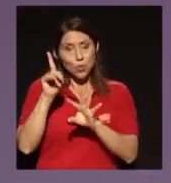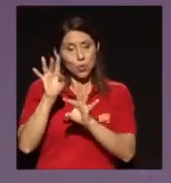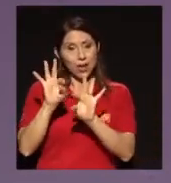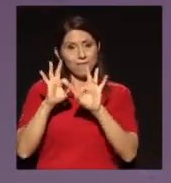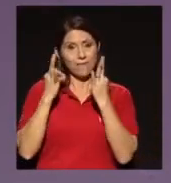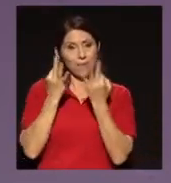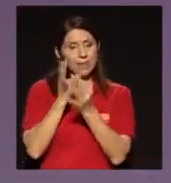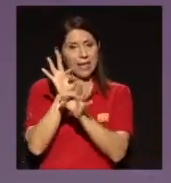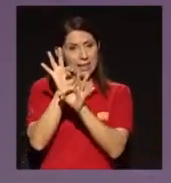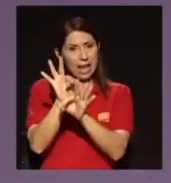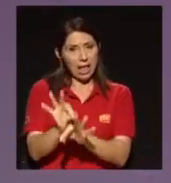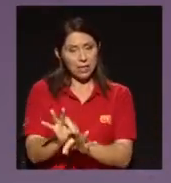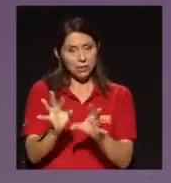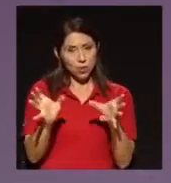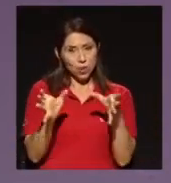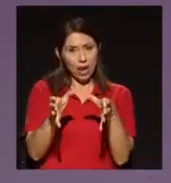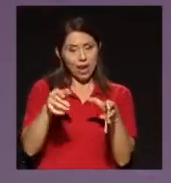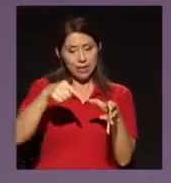tradicional,